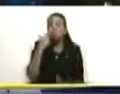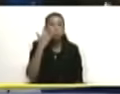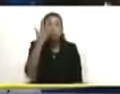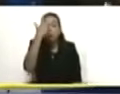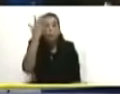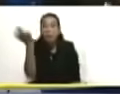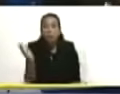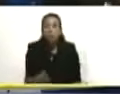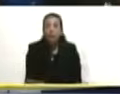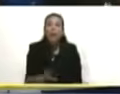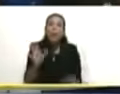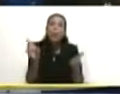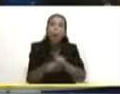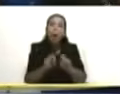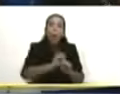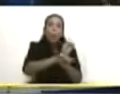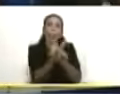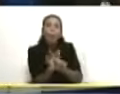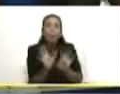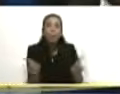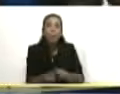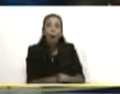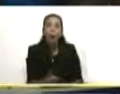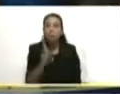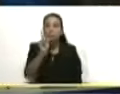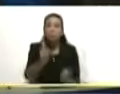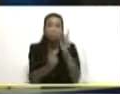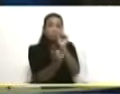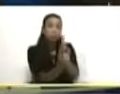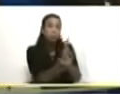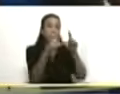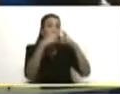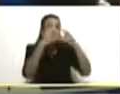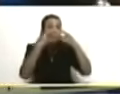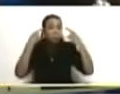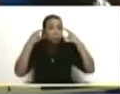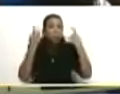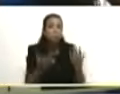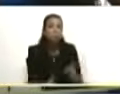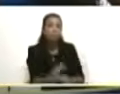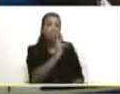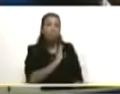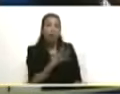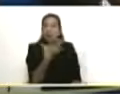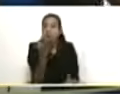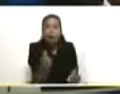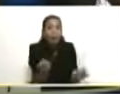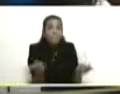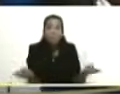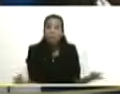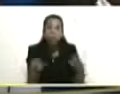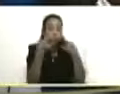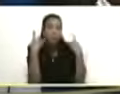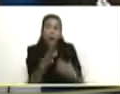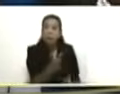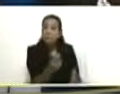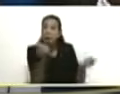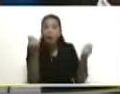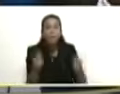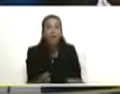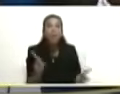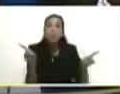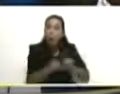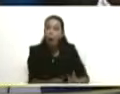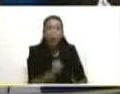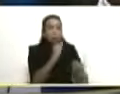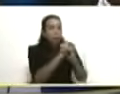Es como el COVID. Tú estás frente a alguien que tiene COVID y te contagia. Las redes